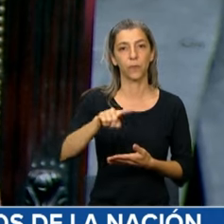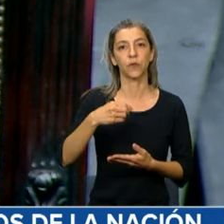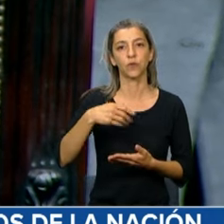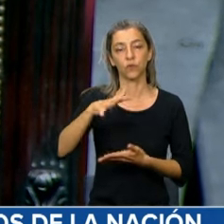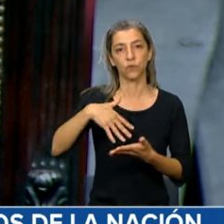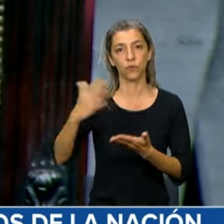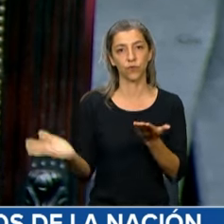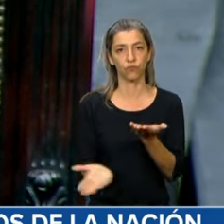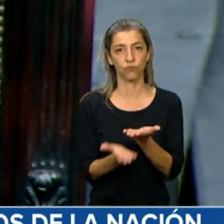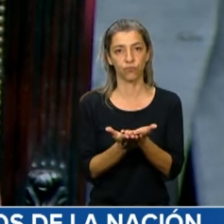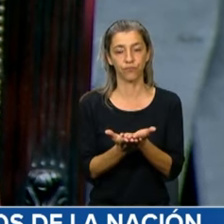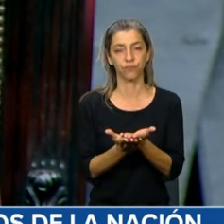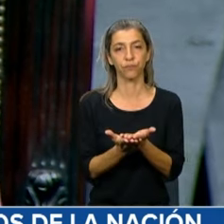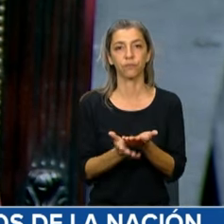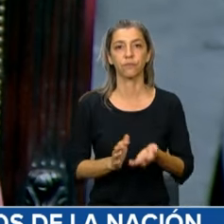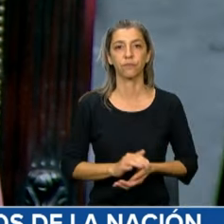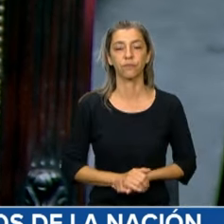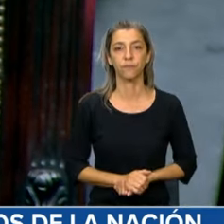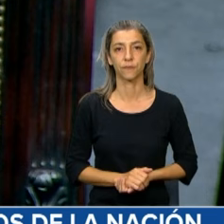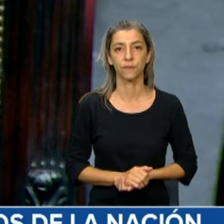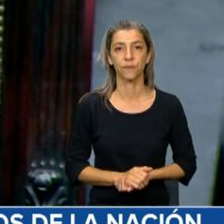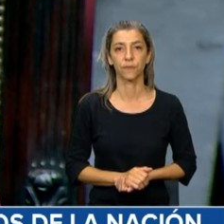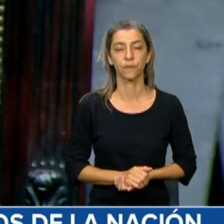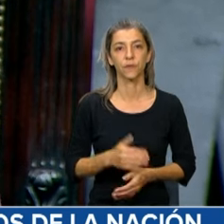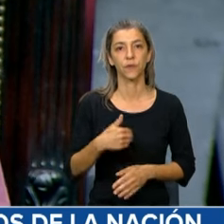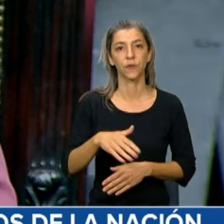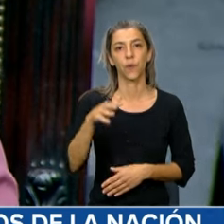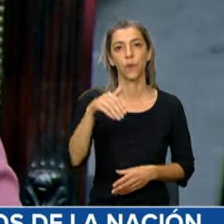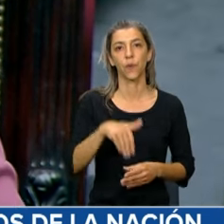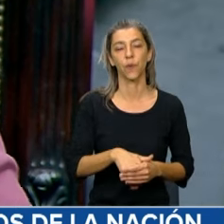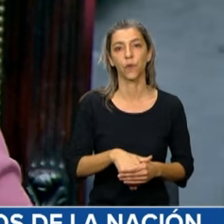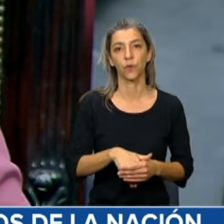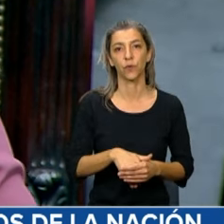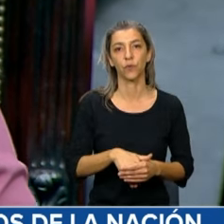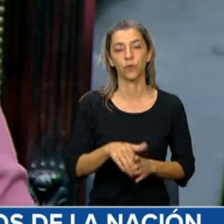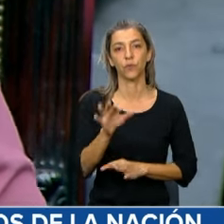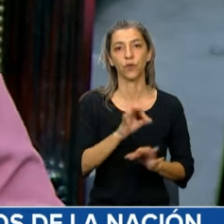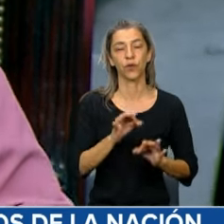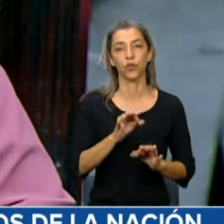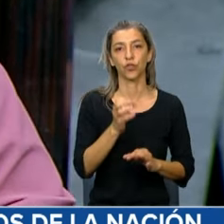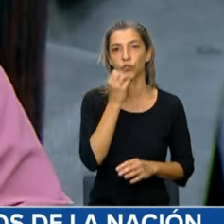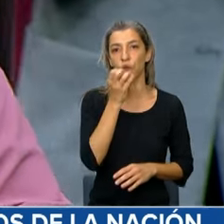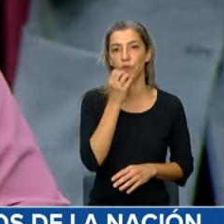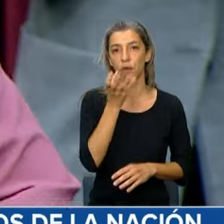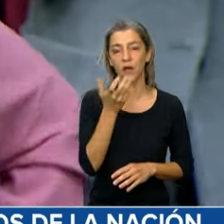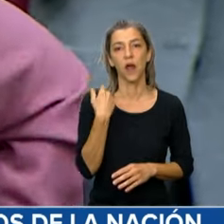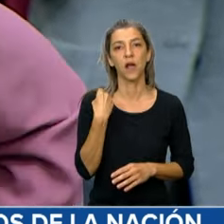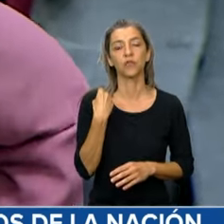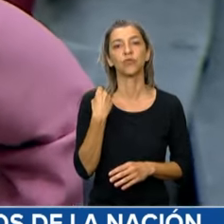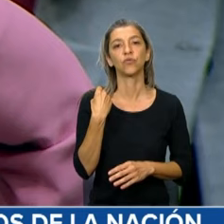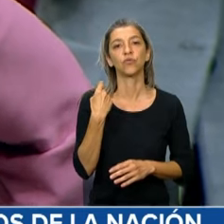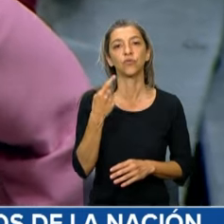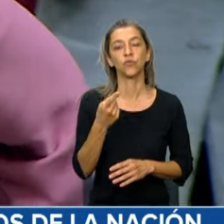inserciones de la cámara se va a votar el proyecto de declaración por el cual